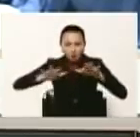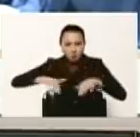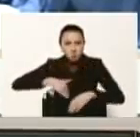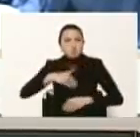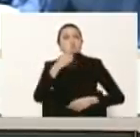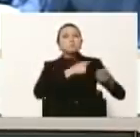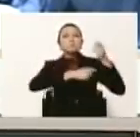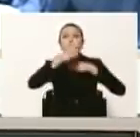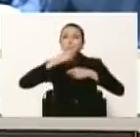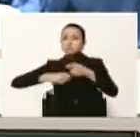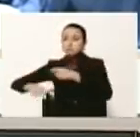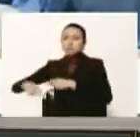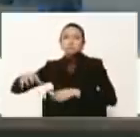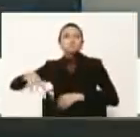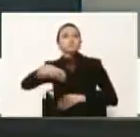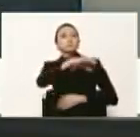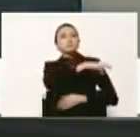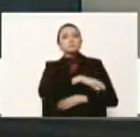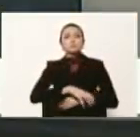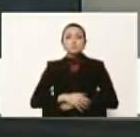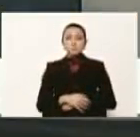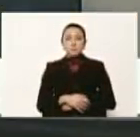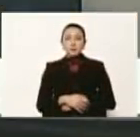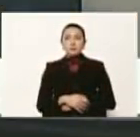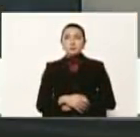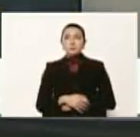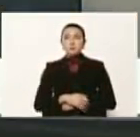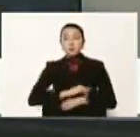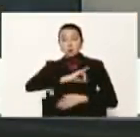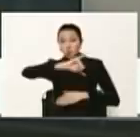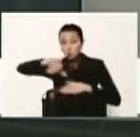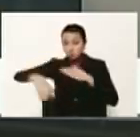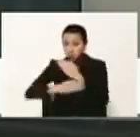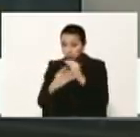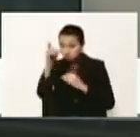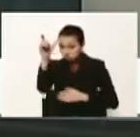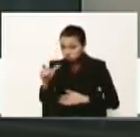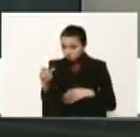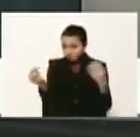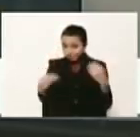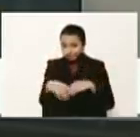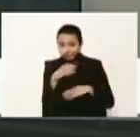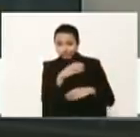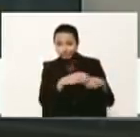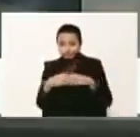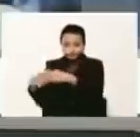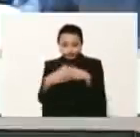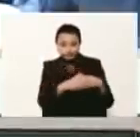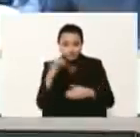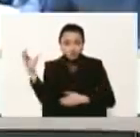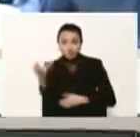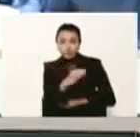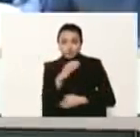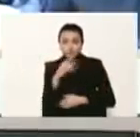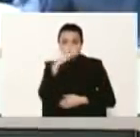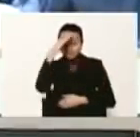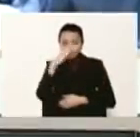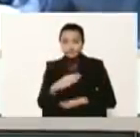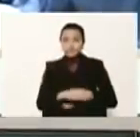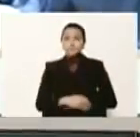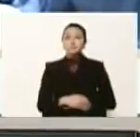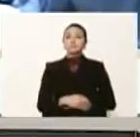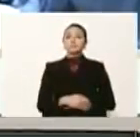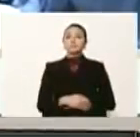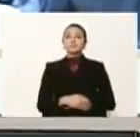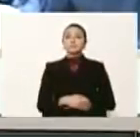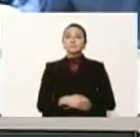negocio de narcotráfico. No en vano Juan Guaidó llega a acuerdos con los paramilitares colombianos, no en vano Juan